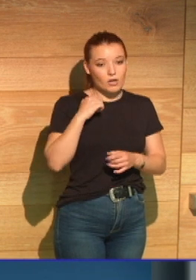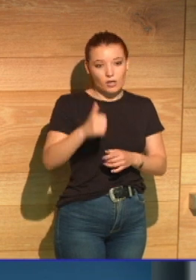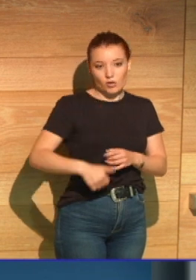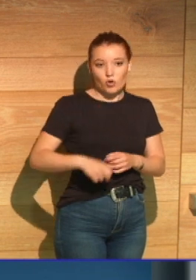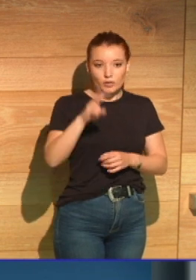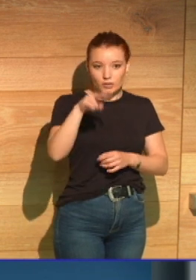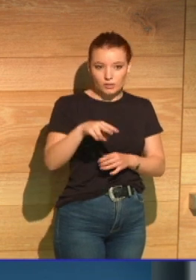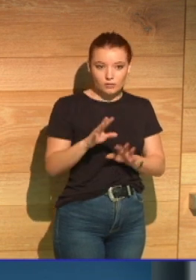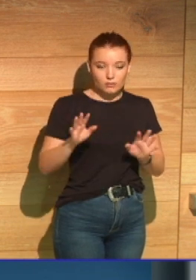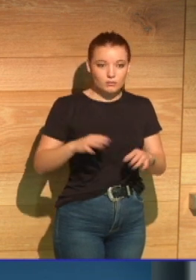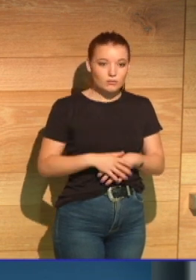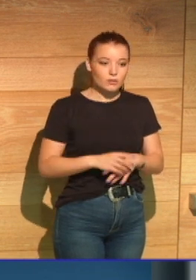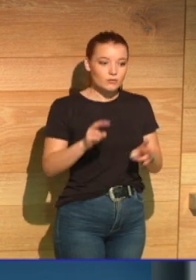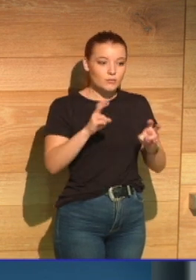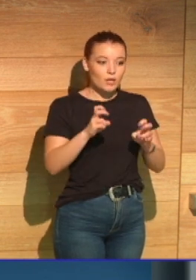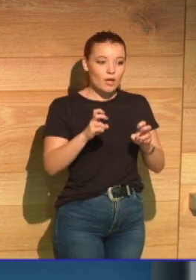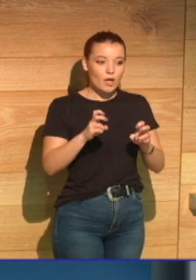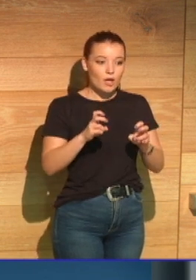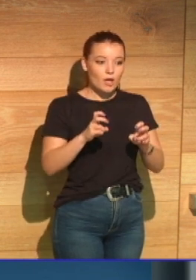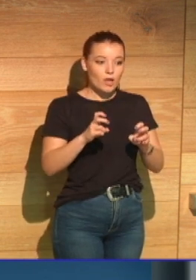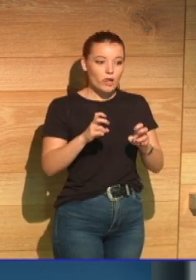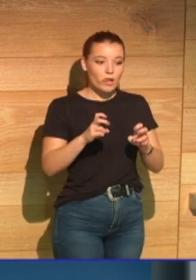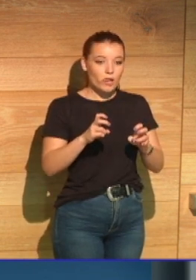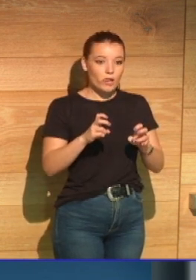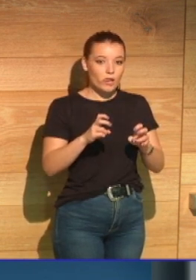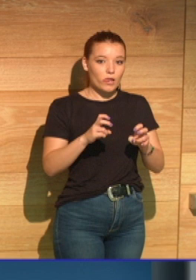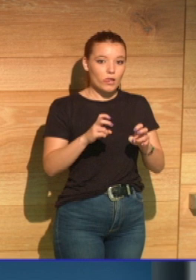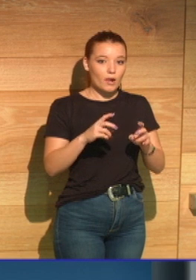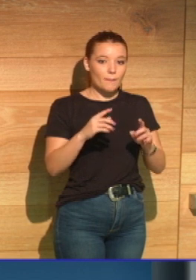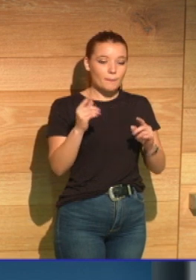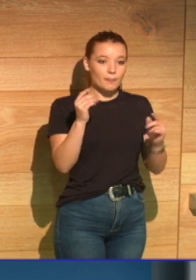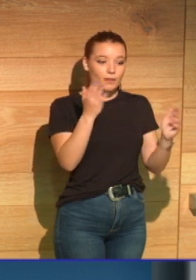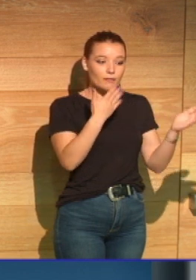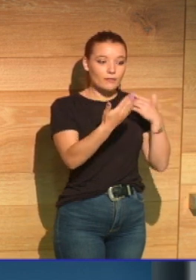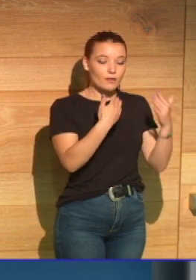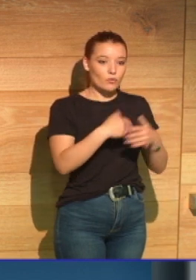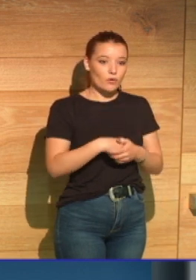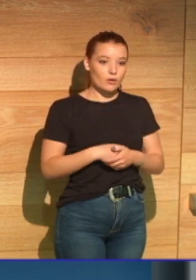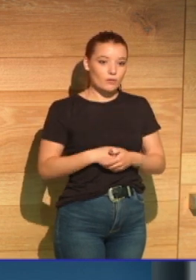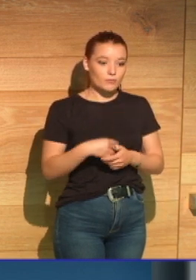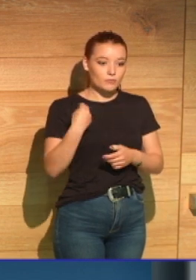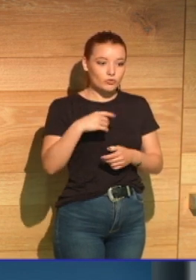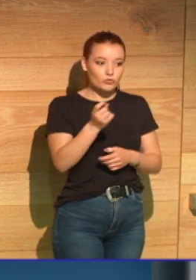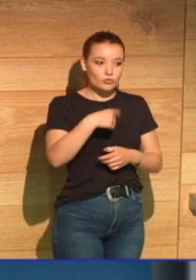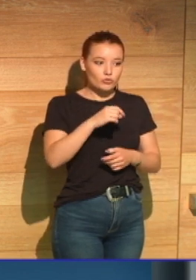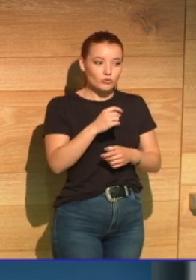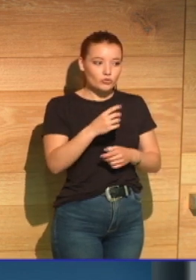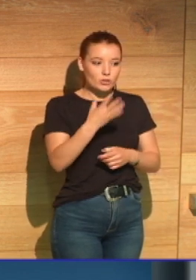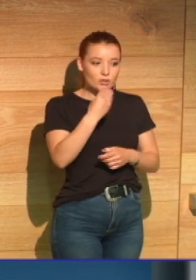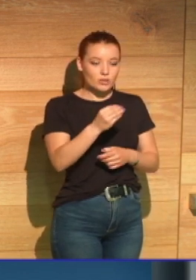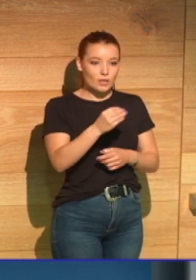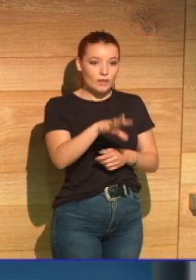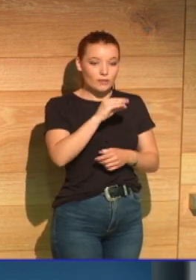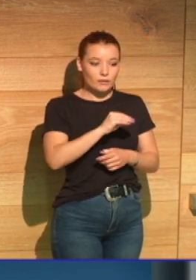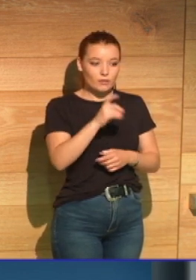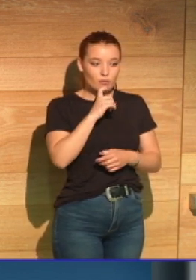de redialogar en este contexto arquitectónico de lo que estaba sucediendo y cómo entendíamos este lugar vacío de personas. Un poco como también un poco de